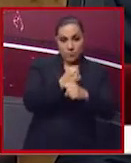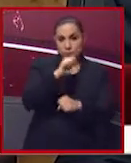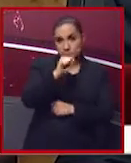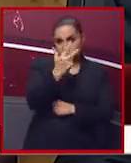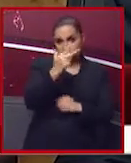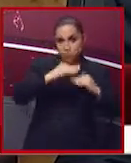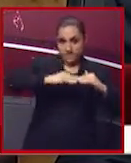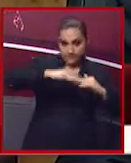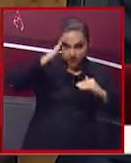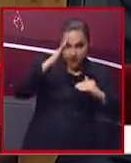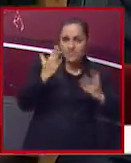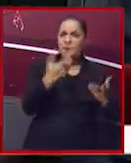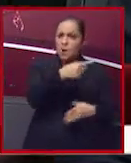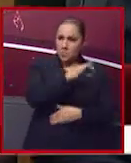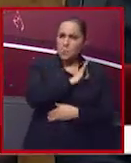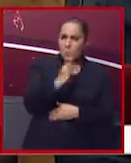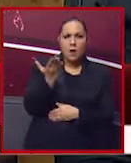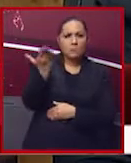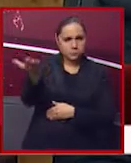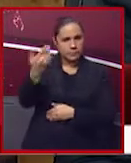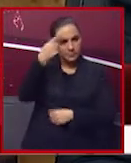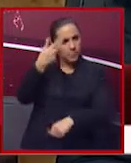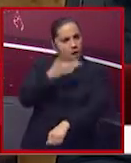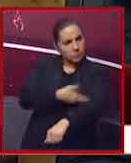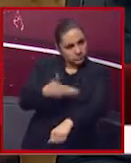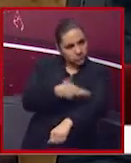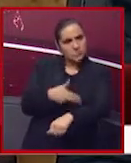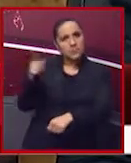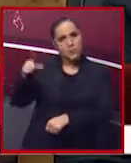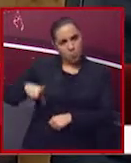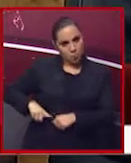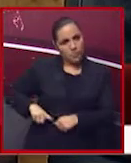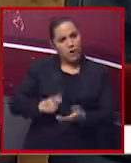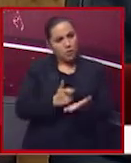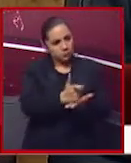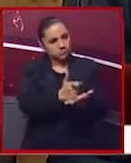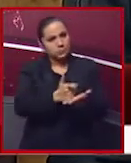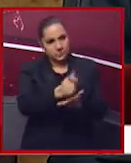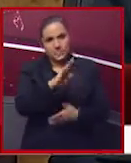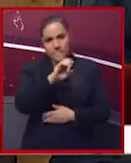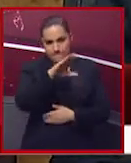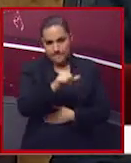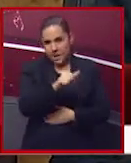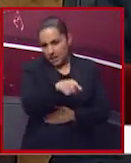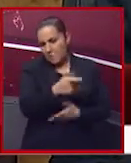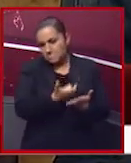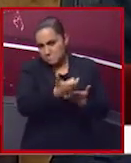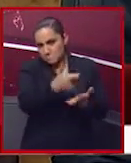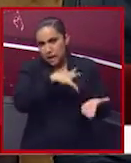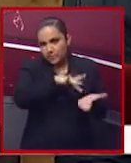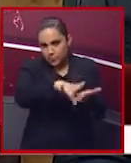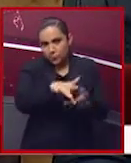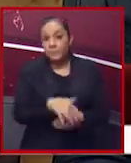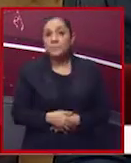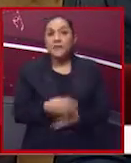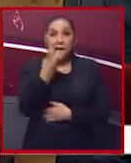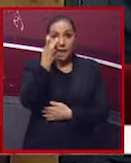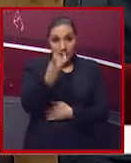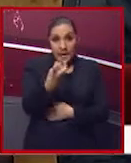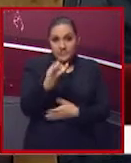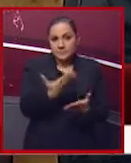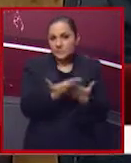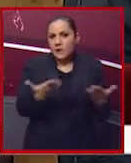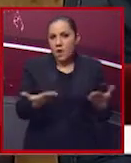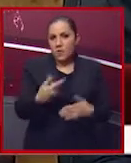68 años o más de edad. Ese es un primer paso y eso es donde vamos a abocar